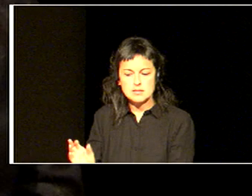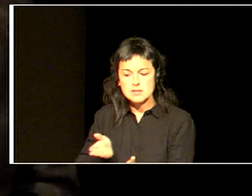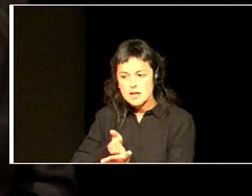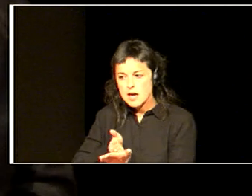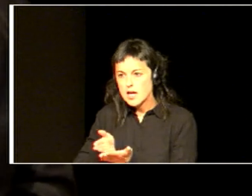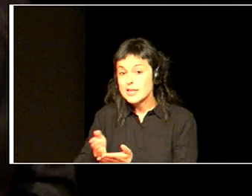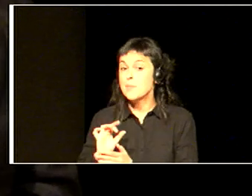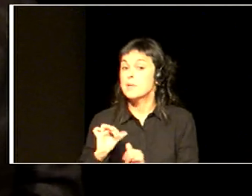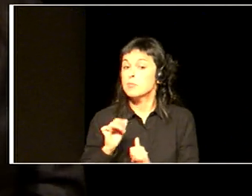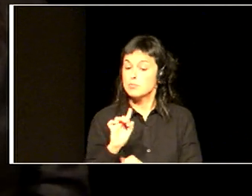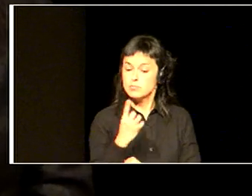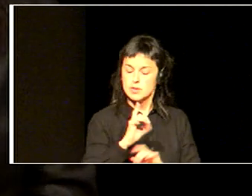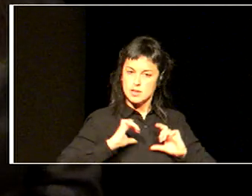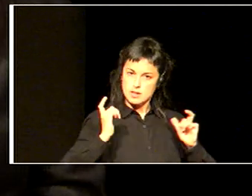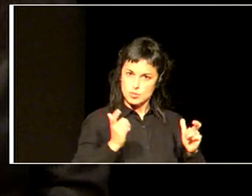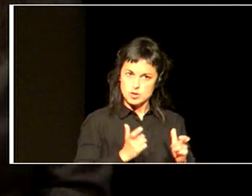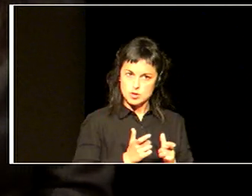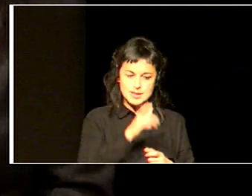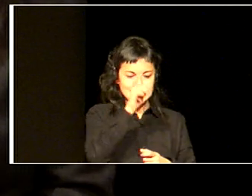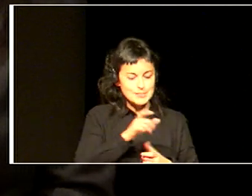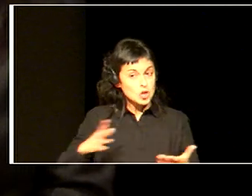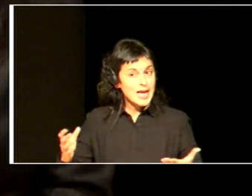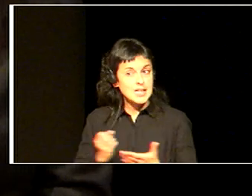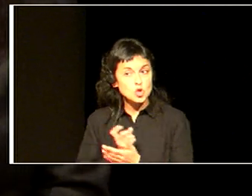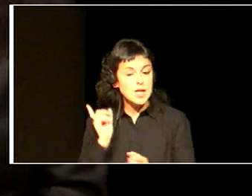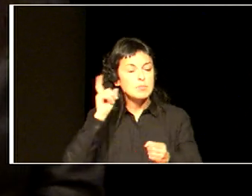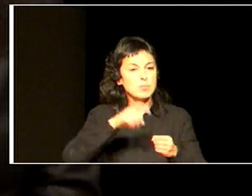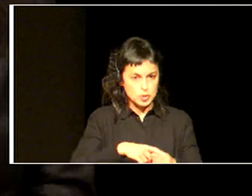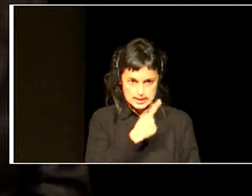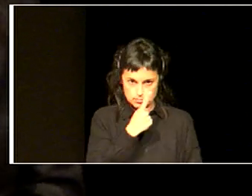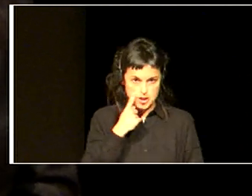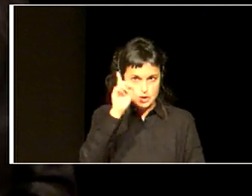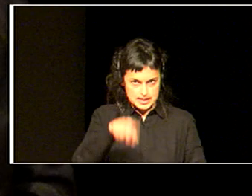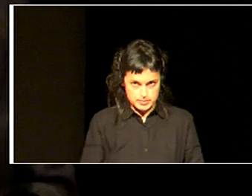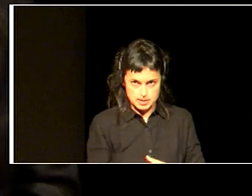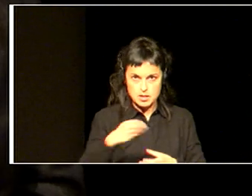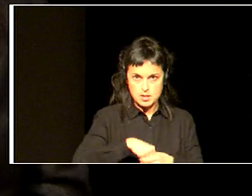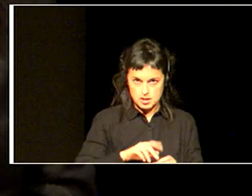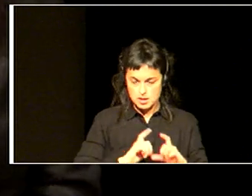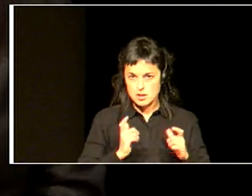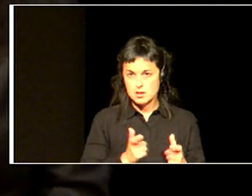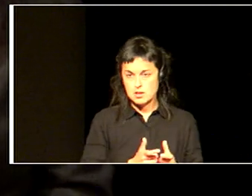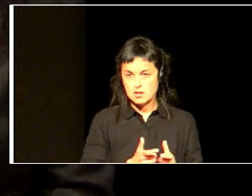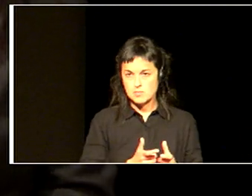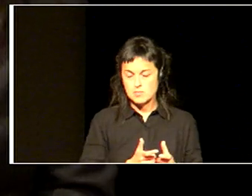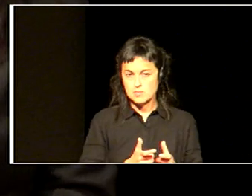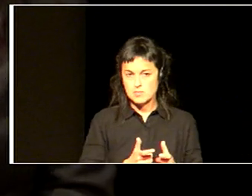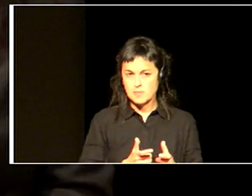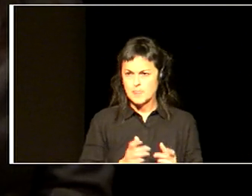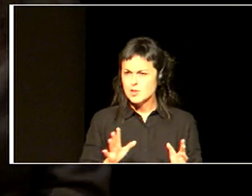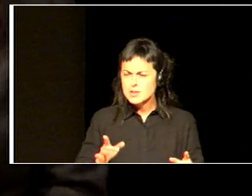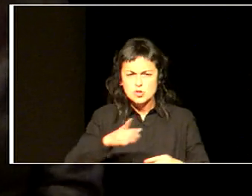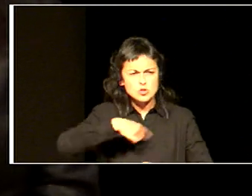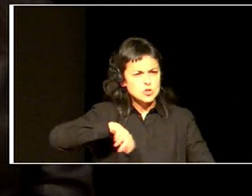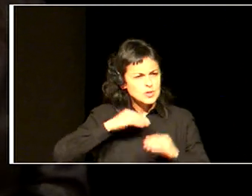primera reunión en la que estamos todas las personas, incluida también inspección. Nosotros hemos hecho siempre todas las cábalas para que todos, además